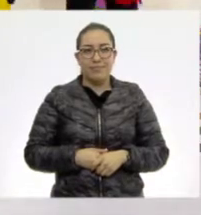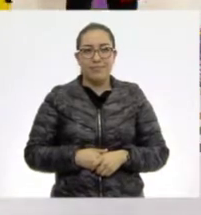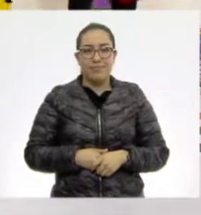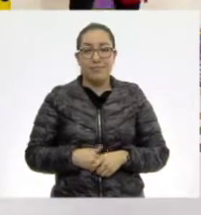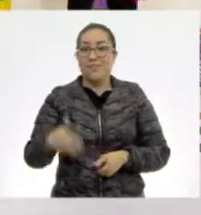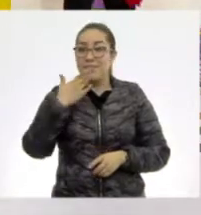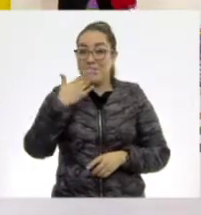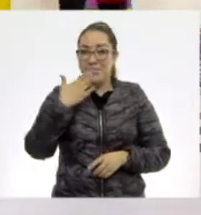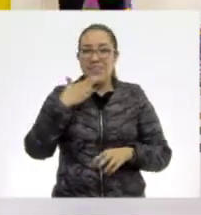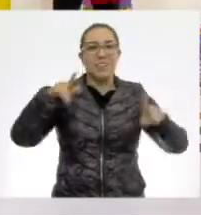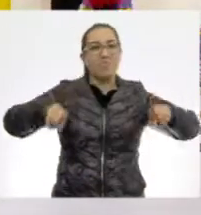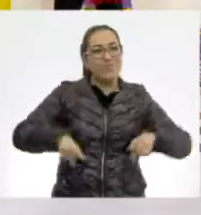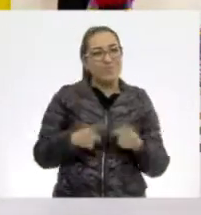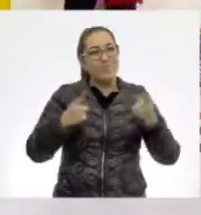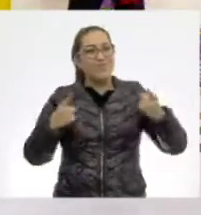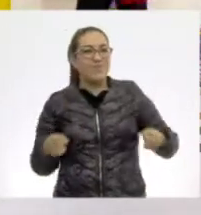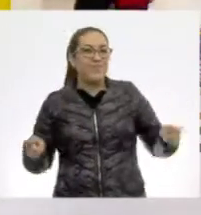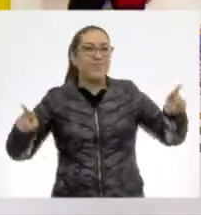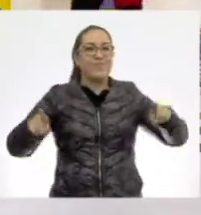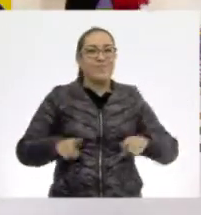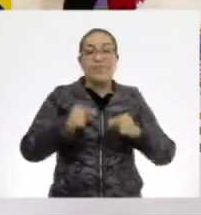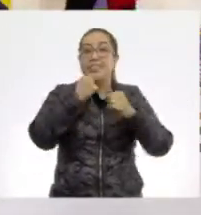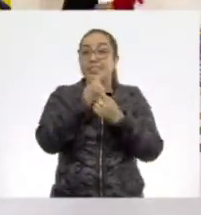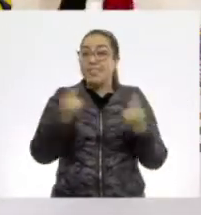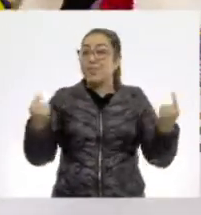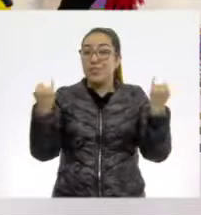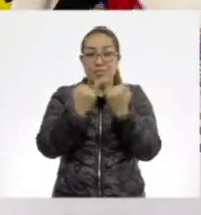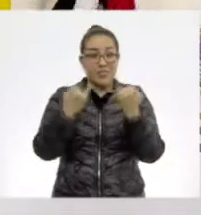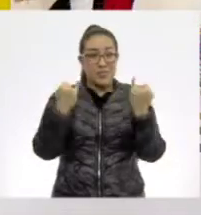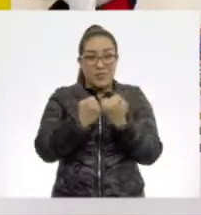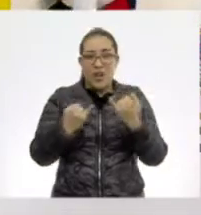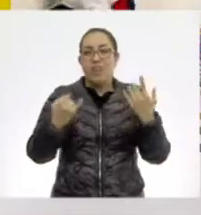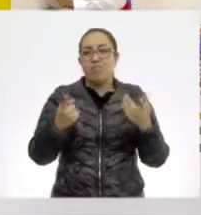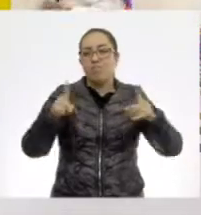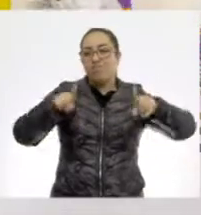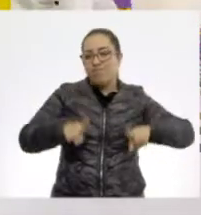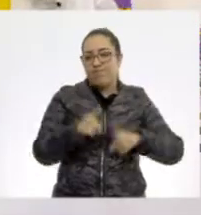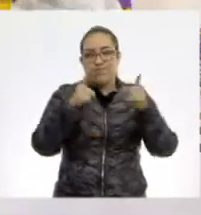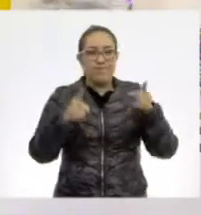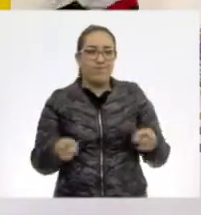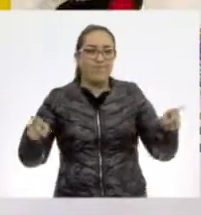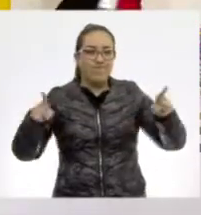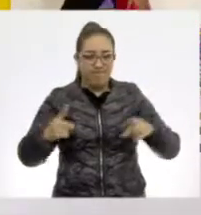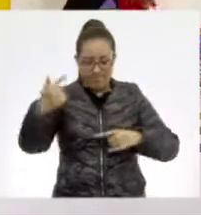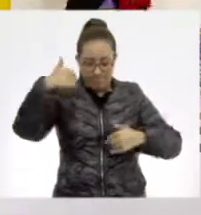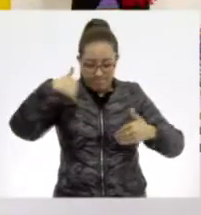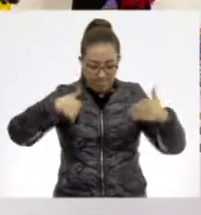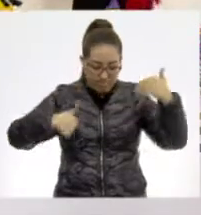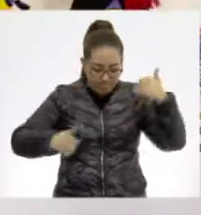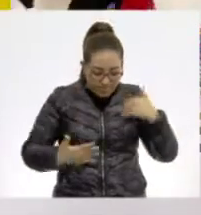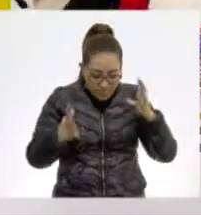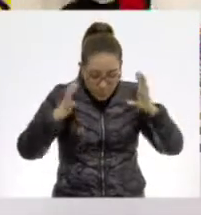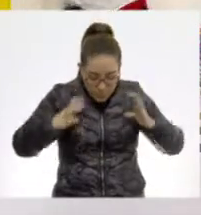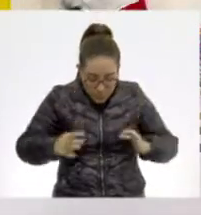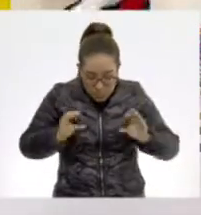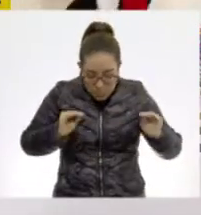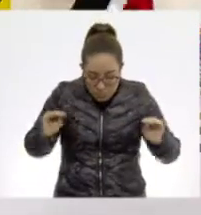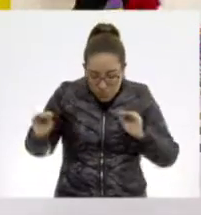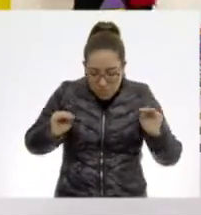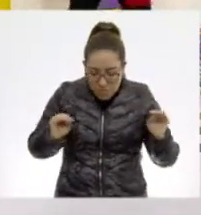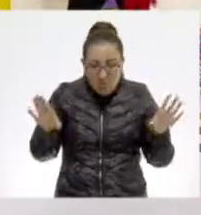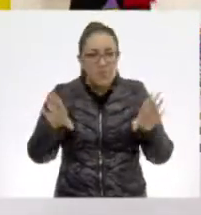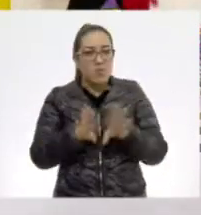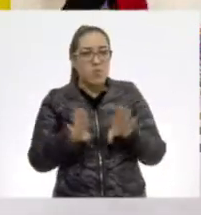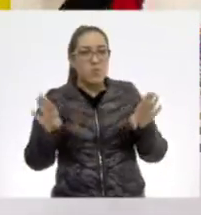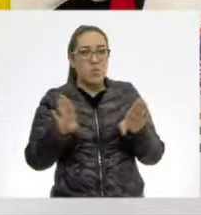Muy bien, al ritmo de la música, igual niños y niñas en casa, al ritmo de la música, explorando nuestro espacio personal.